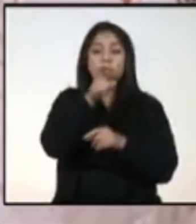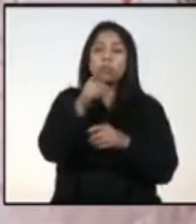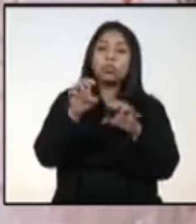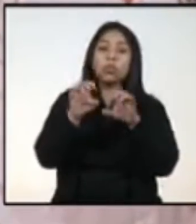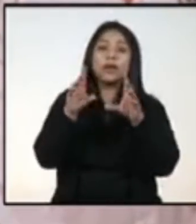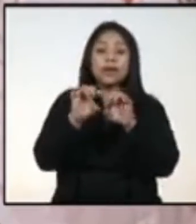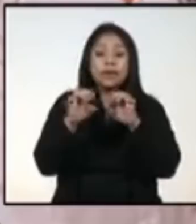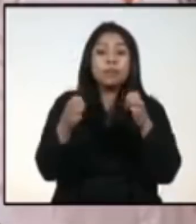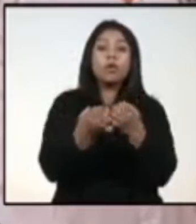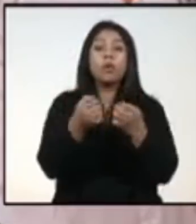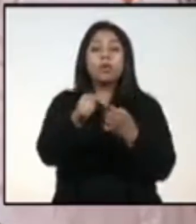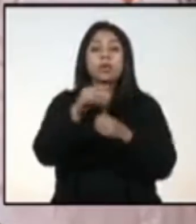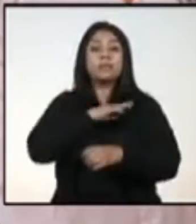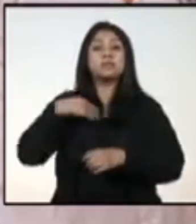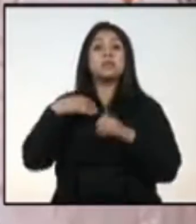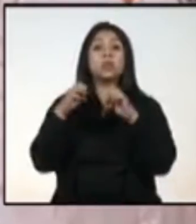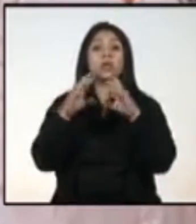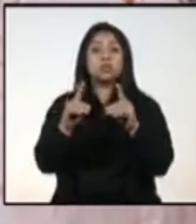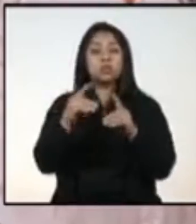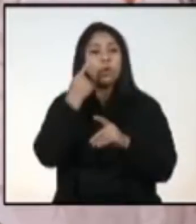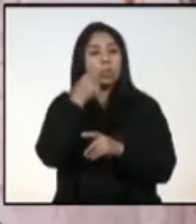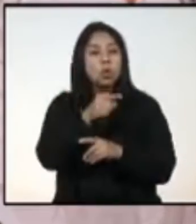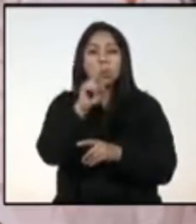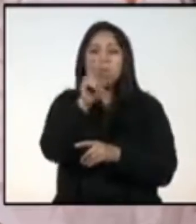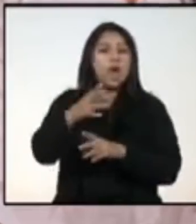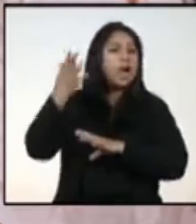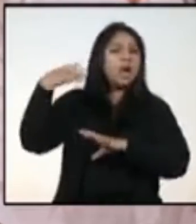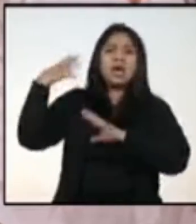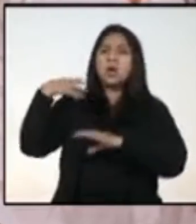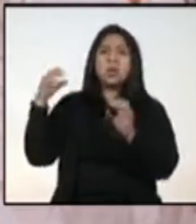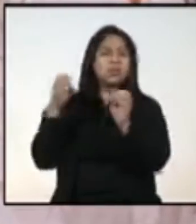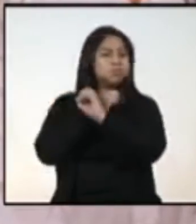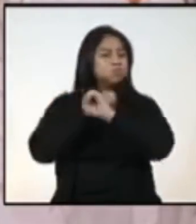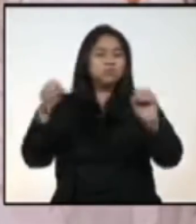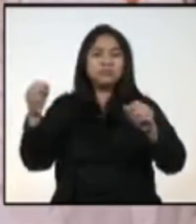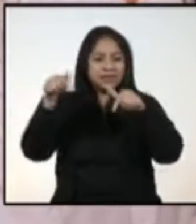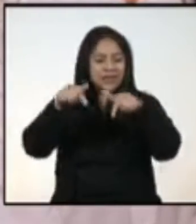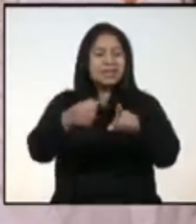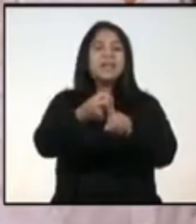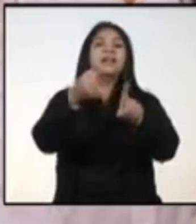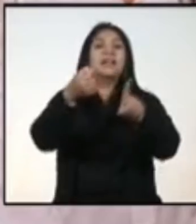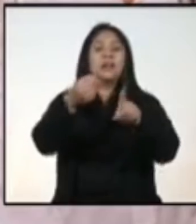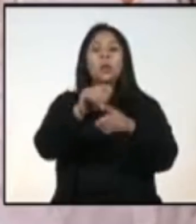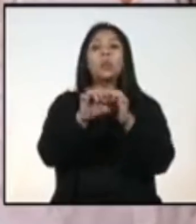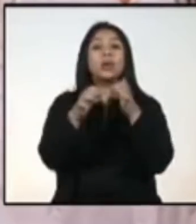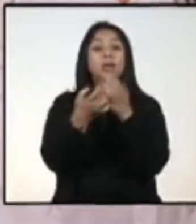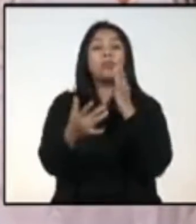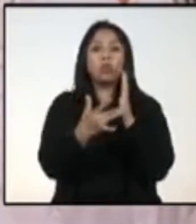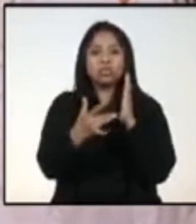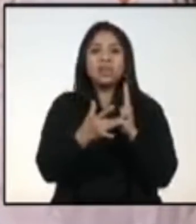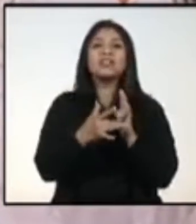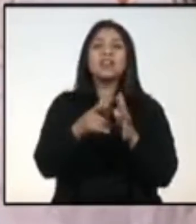el Ministerio de Educación como nunca antes habíamos tenido un equipo de técnicos, de gente